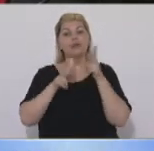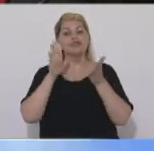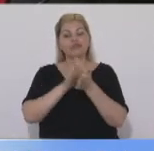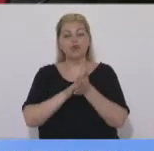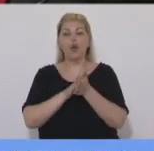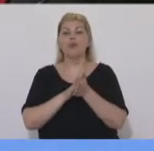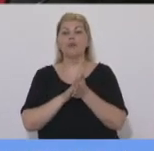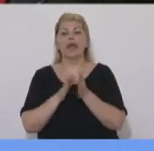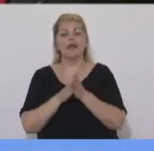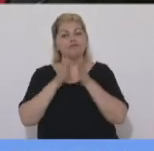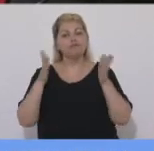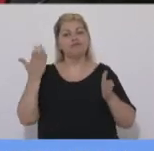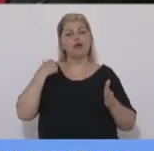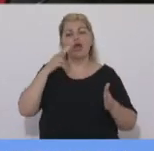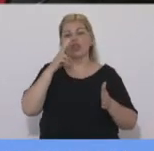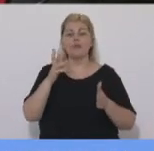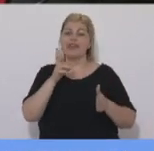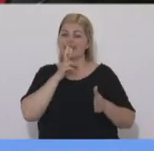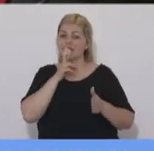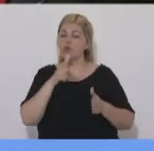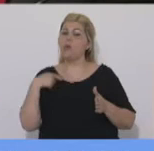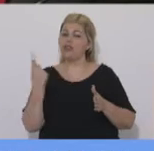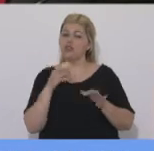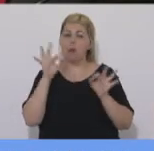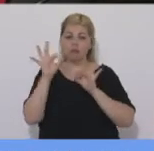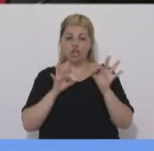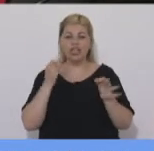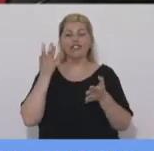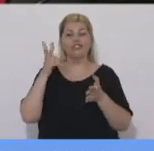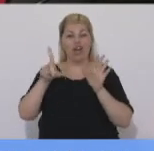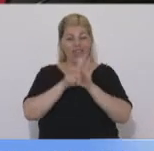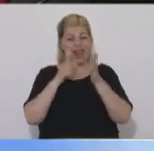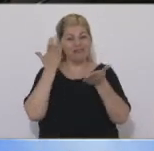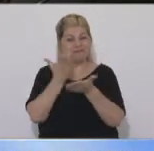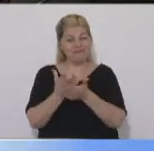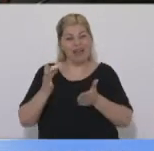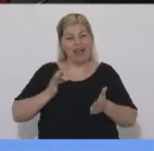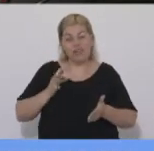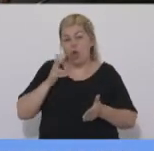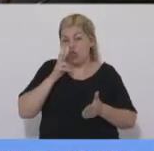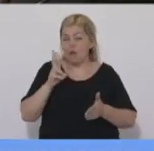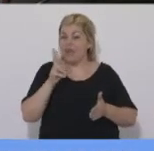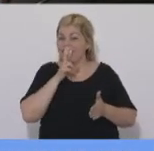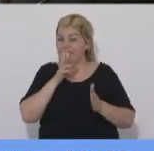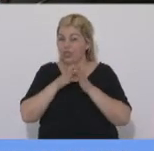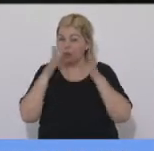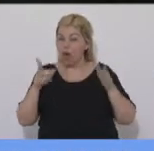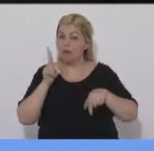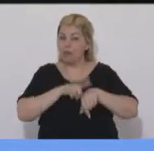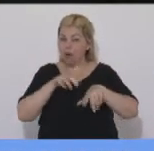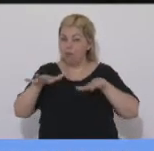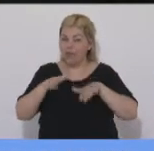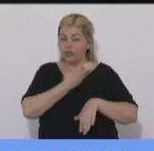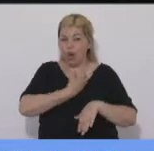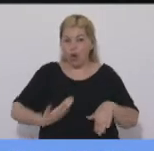del año 2019. Nosotros presentamos este proyecto de ley en el año 2019 en el marco de un gobierno que no le prestaba